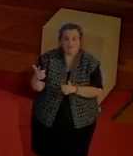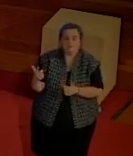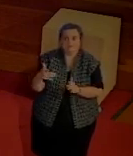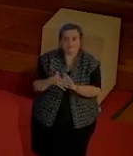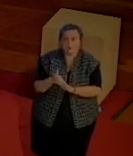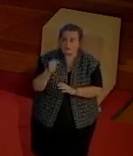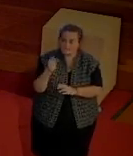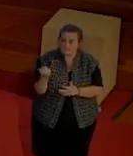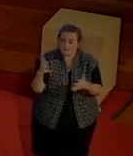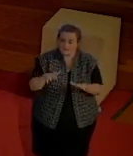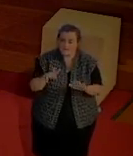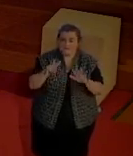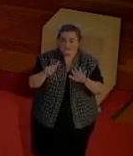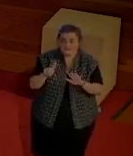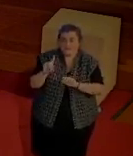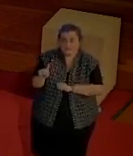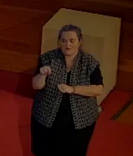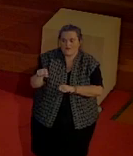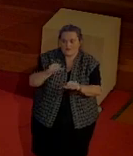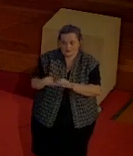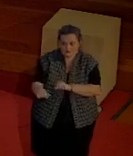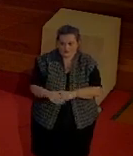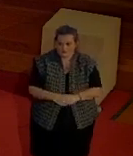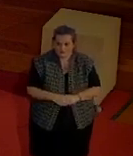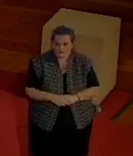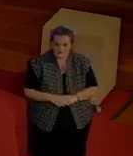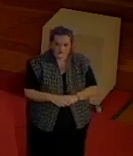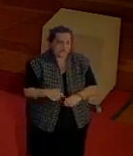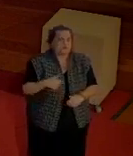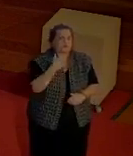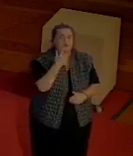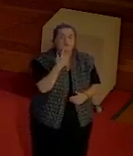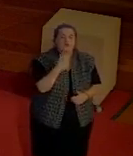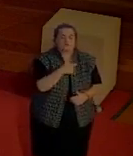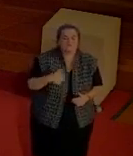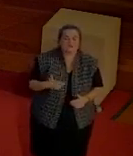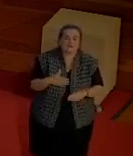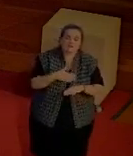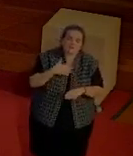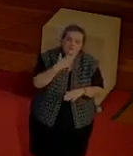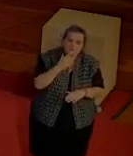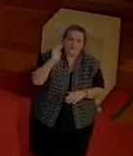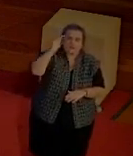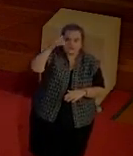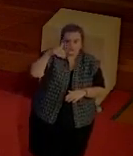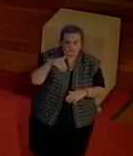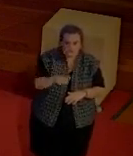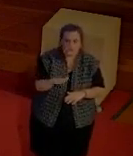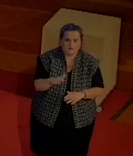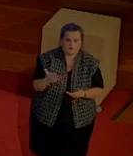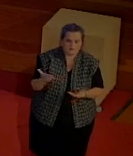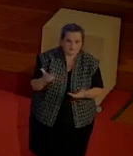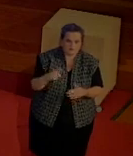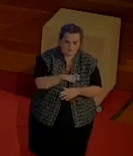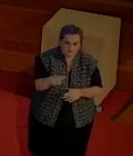1971 cuando diga china hoy entendamos Que estoy hablando de la República popular China evidentemente y con con Taiwán al otro lado